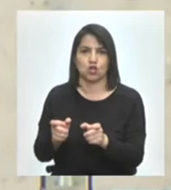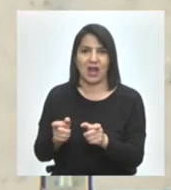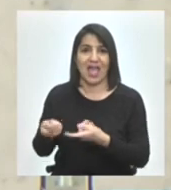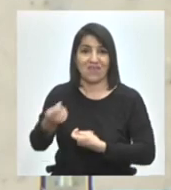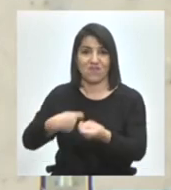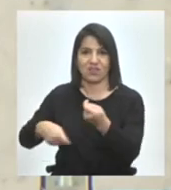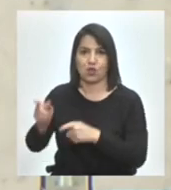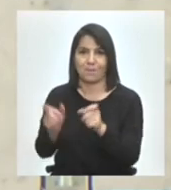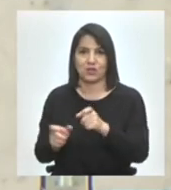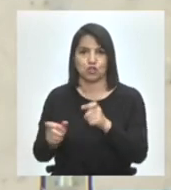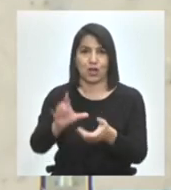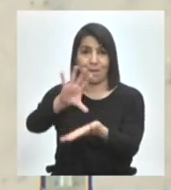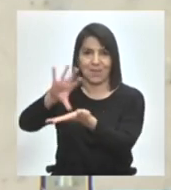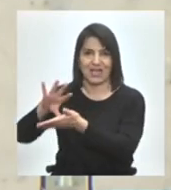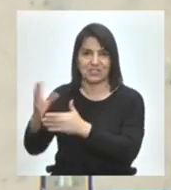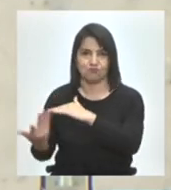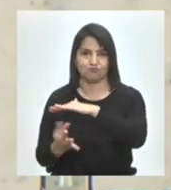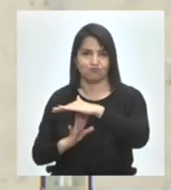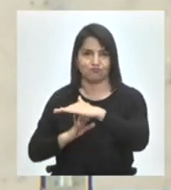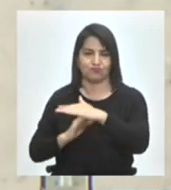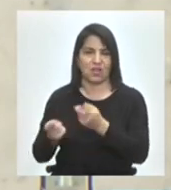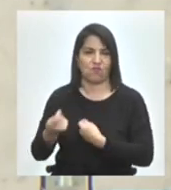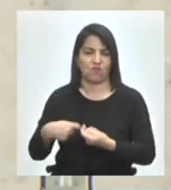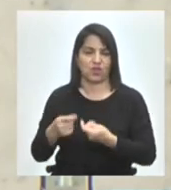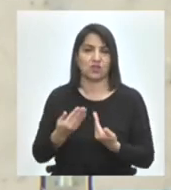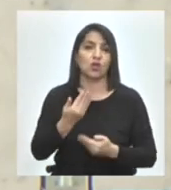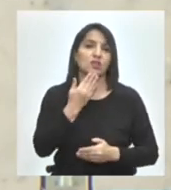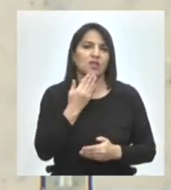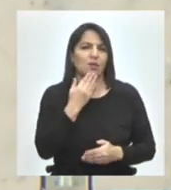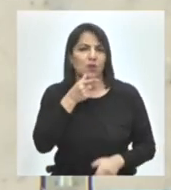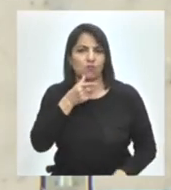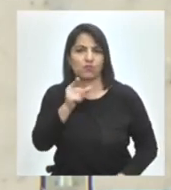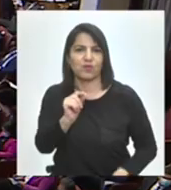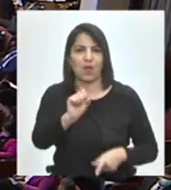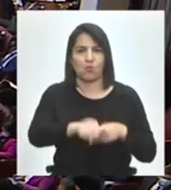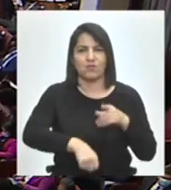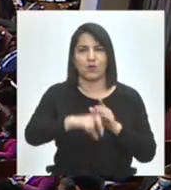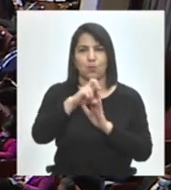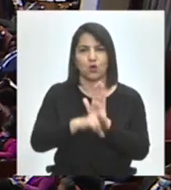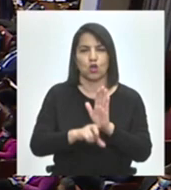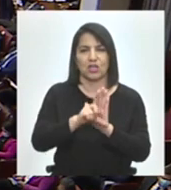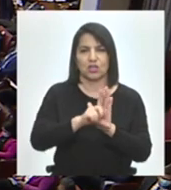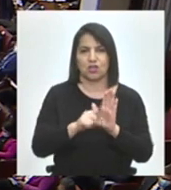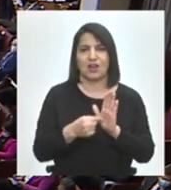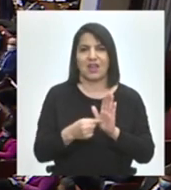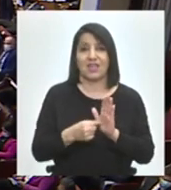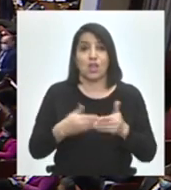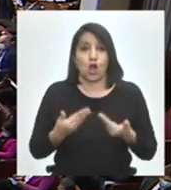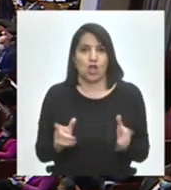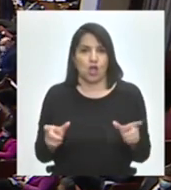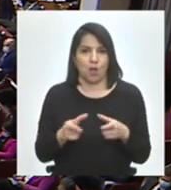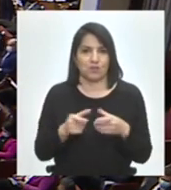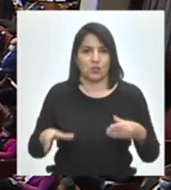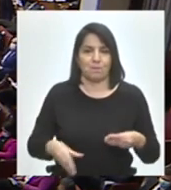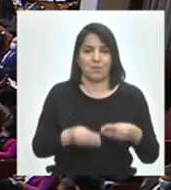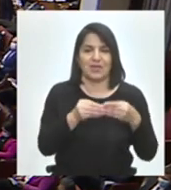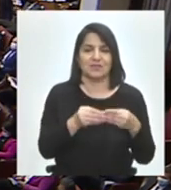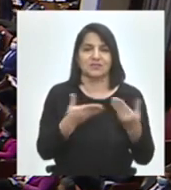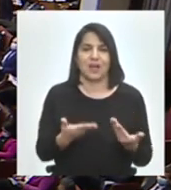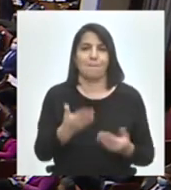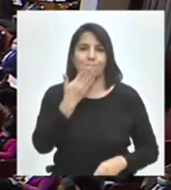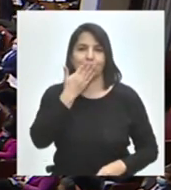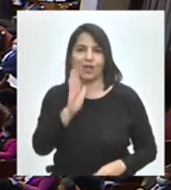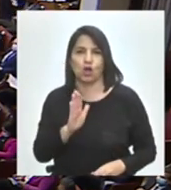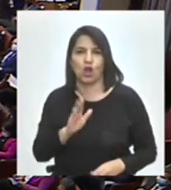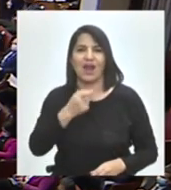migrantes. También esperamos la pronta aprobación del proyecto, hoy en comisión mixta, que mejora las garantías